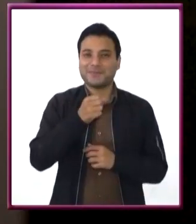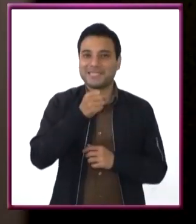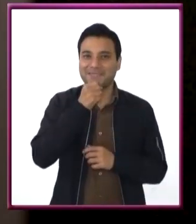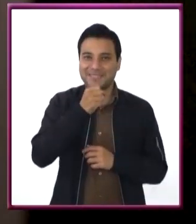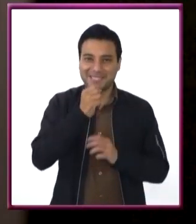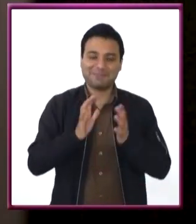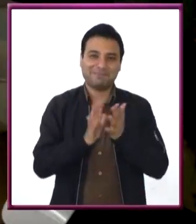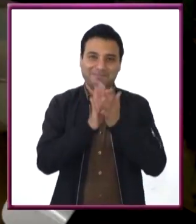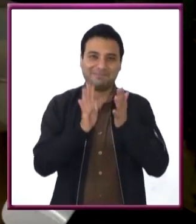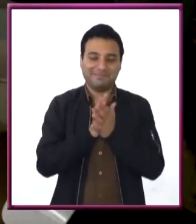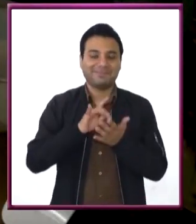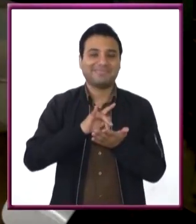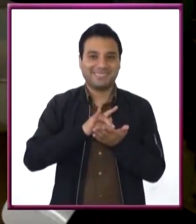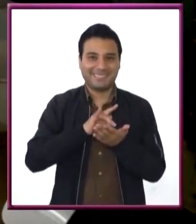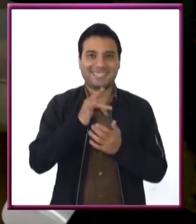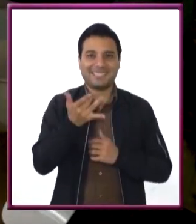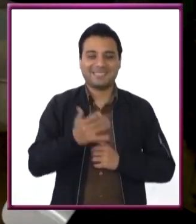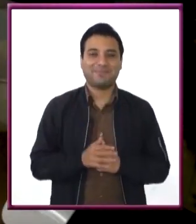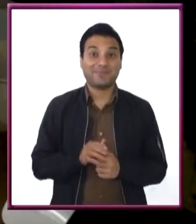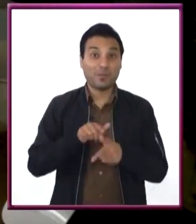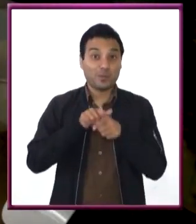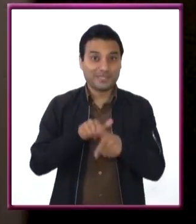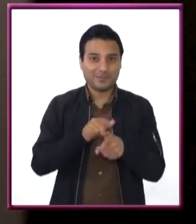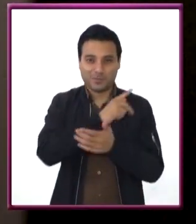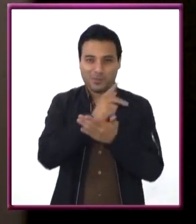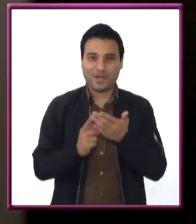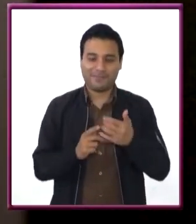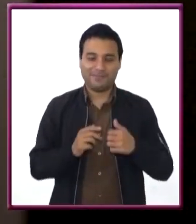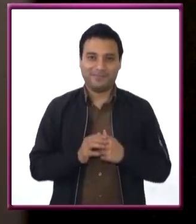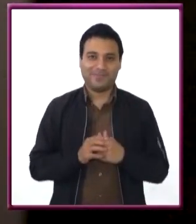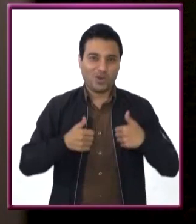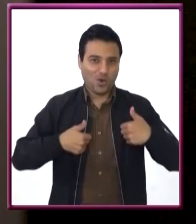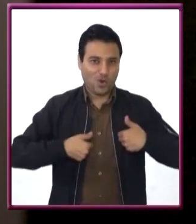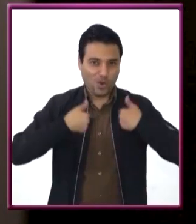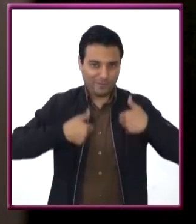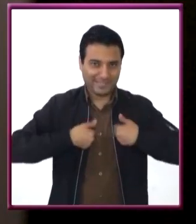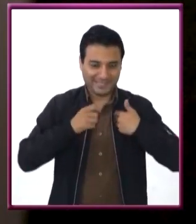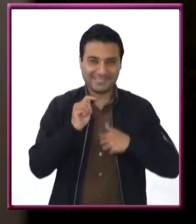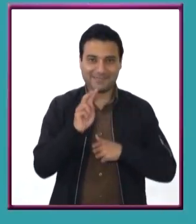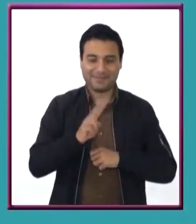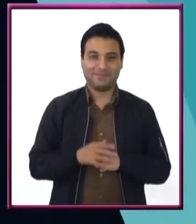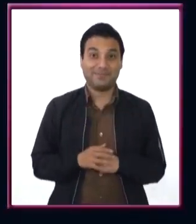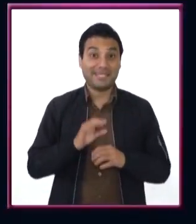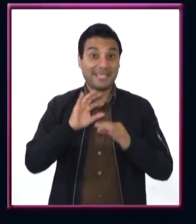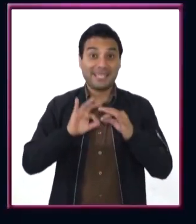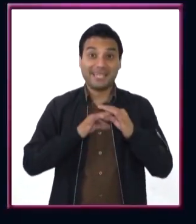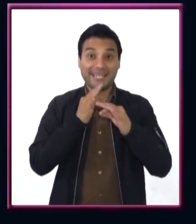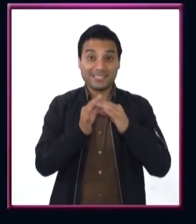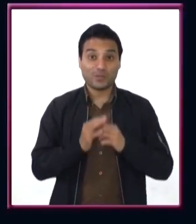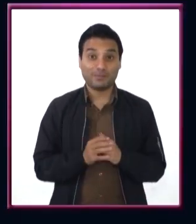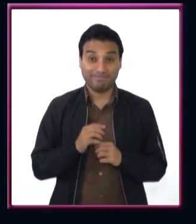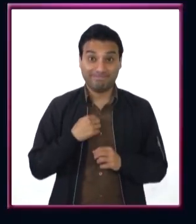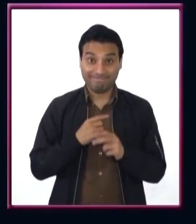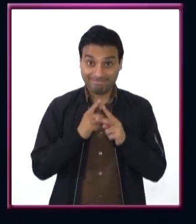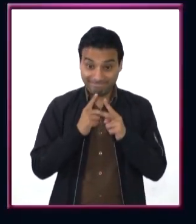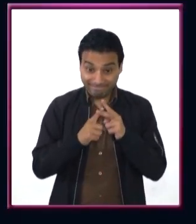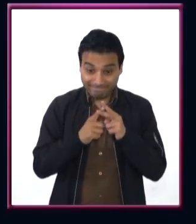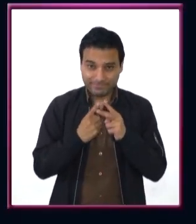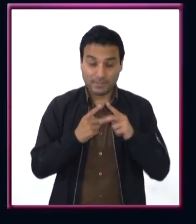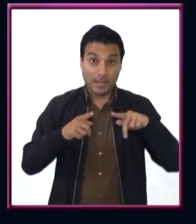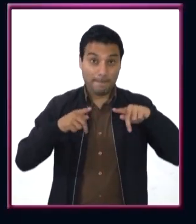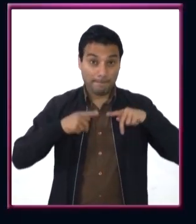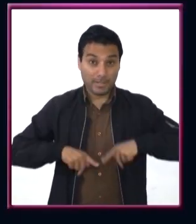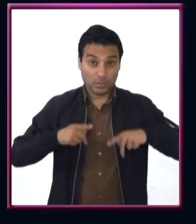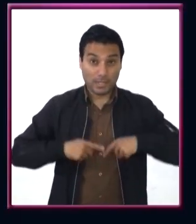esta entrevista. Claro que sí, muchas gracias. Continuamos con el programa que es Jóvenes en TV. Listo. Según mis cálculos, si